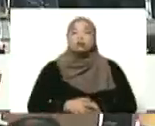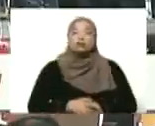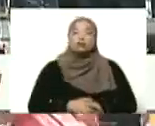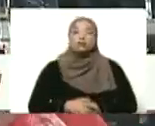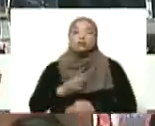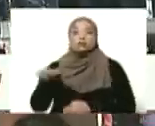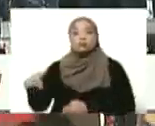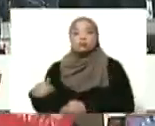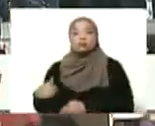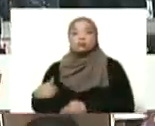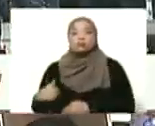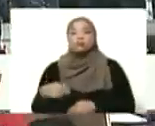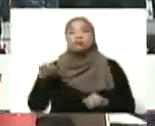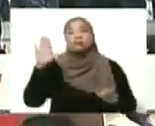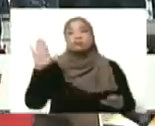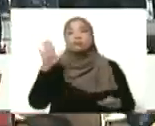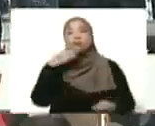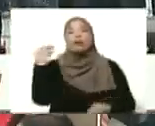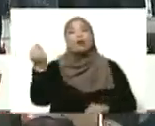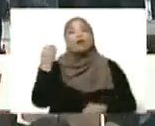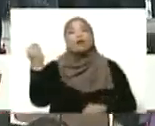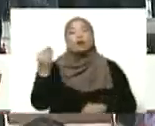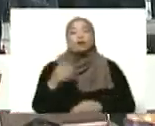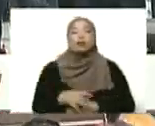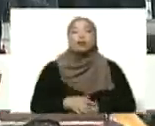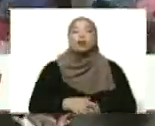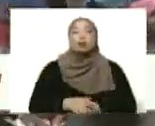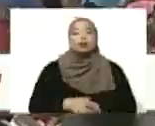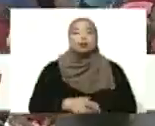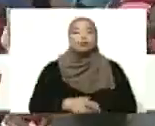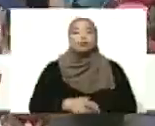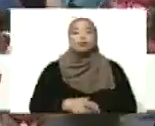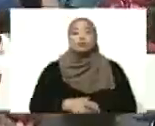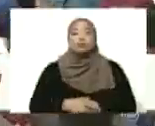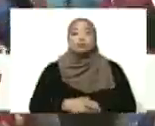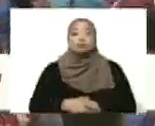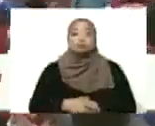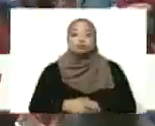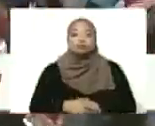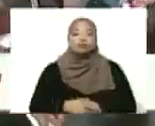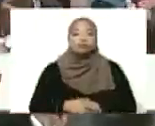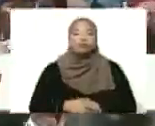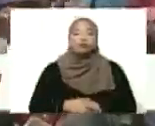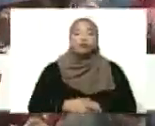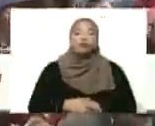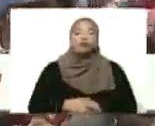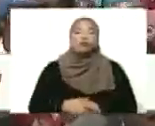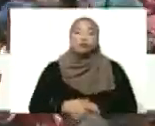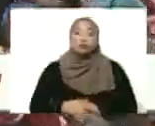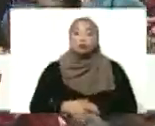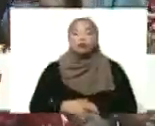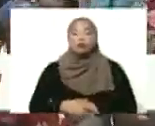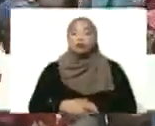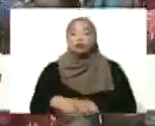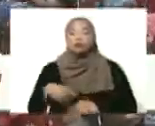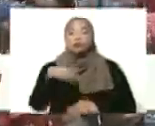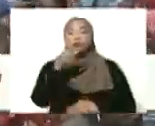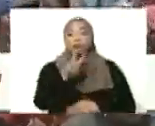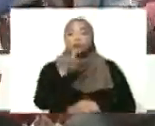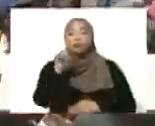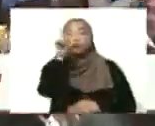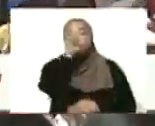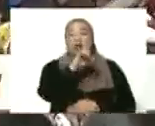Nosotros nos juramentamos muy jóvenes en un movimiento bolivariano revolucionario, 220 años, 21